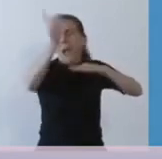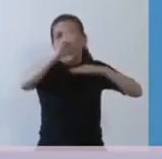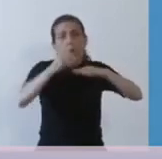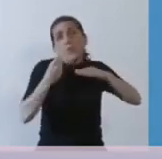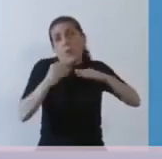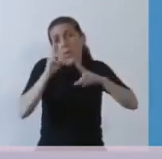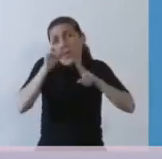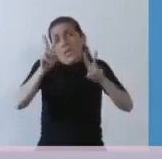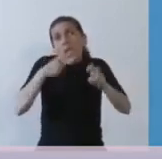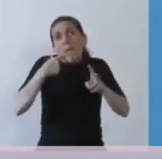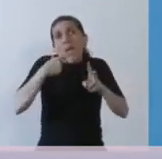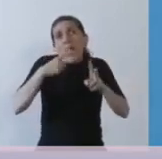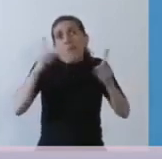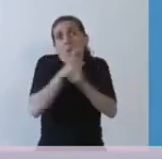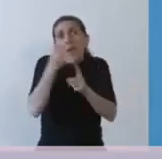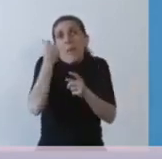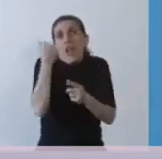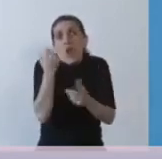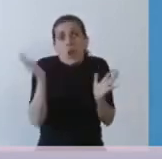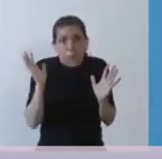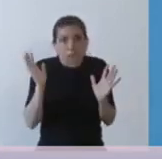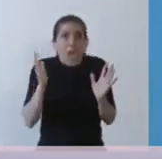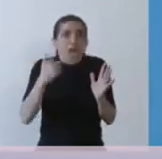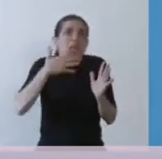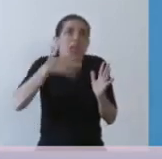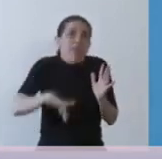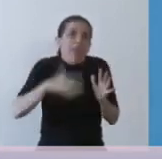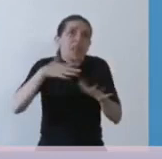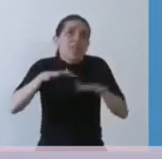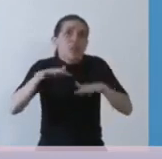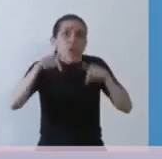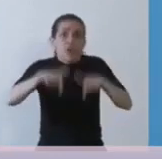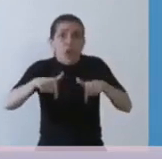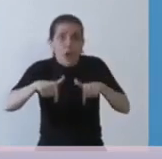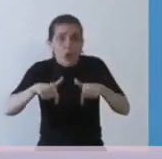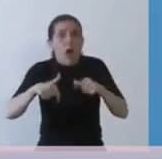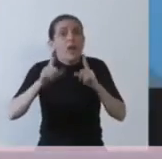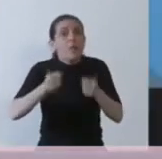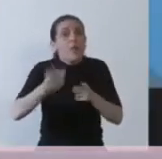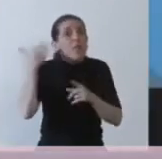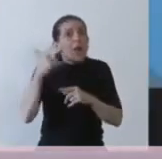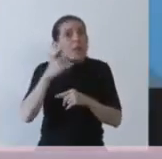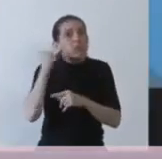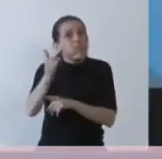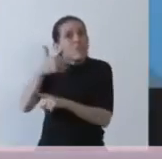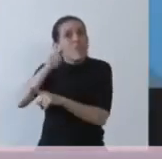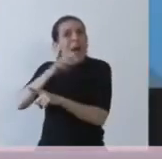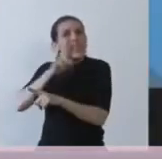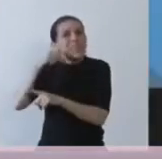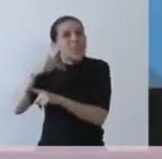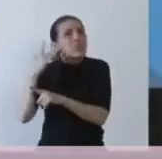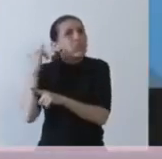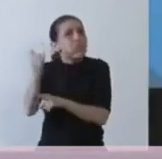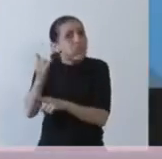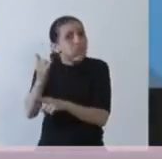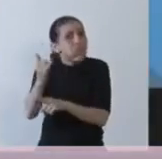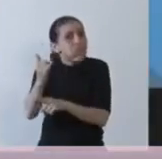y poder interpretar la situación que estamos viviendo Y como decía recién Martín evitar